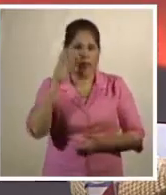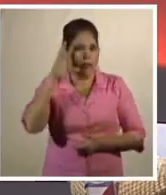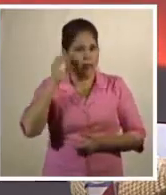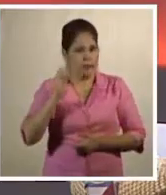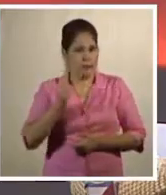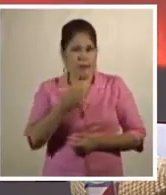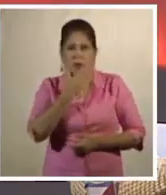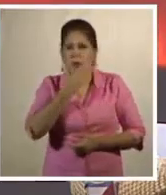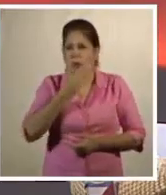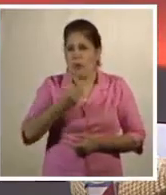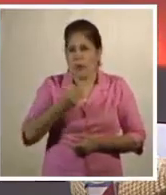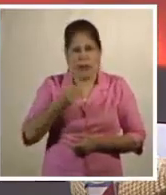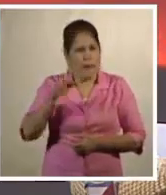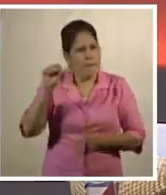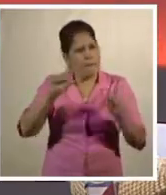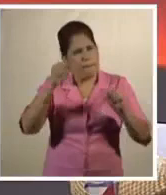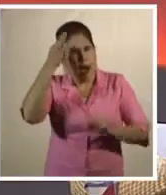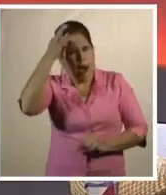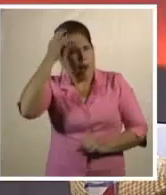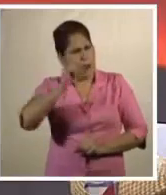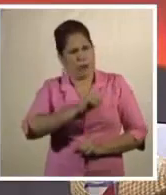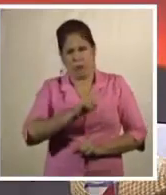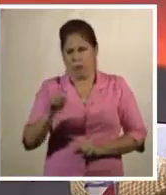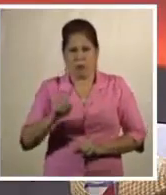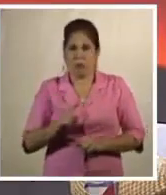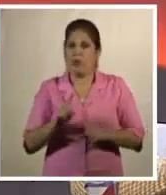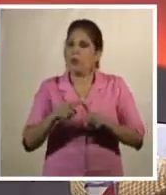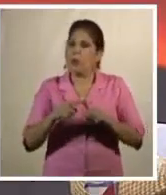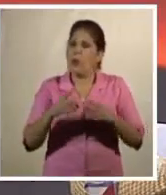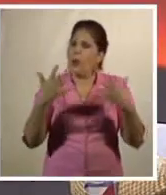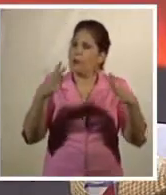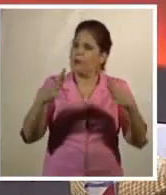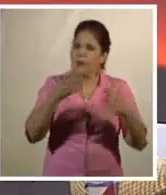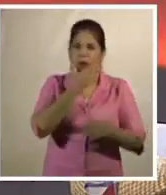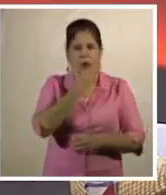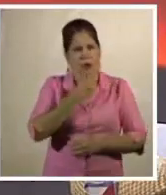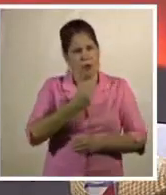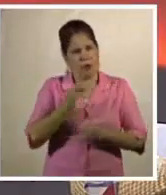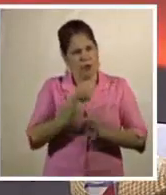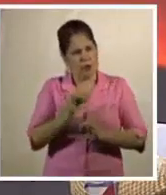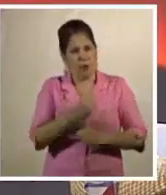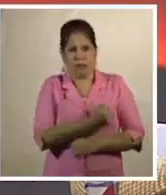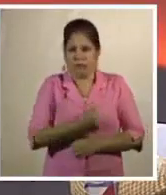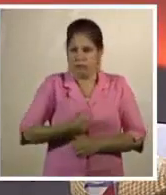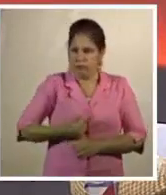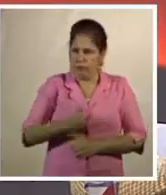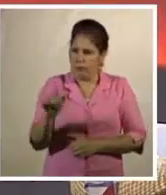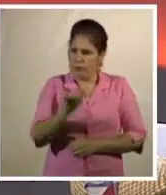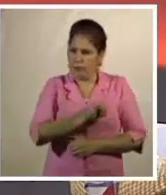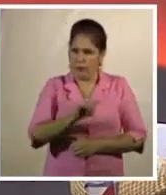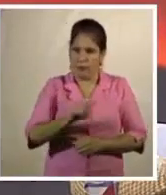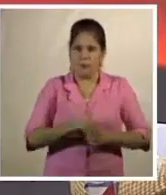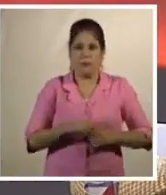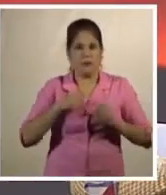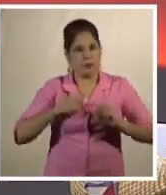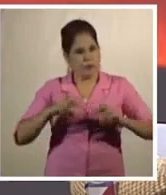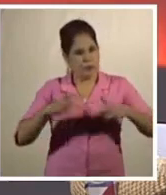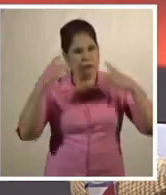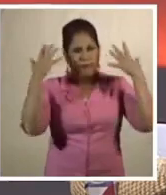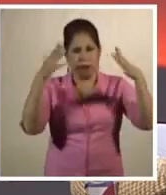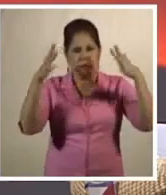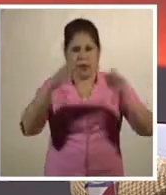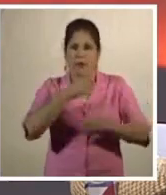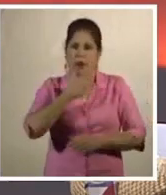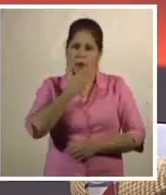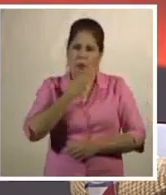cuando no nos logran entender porque no se portan mal a propósito yo creo que realmente todos los aplausos para ellos porque han dado lo mejor y bueno